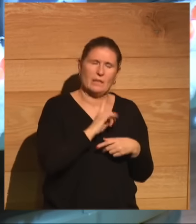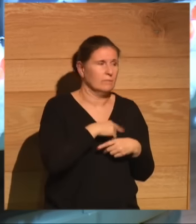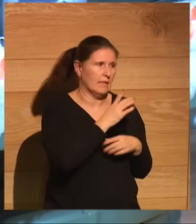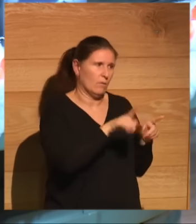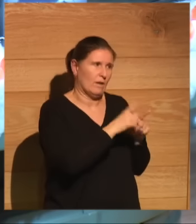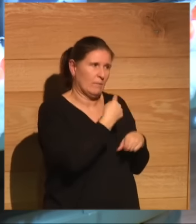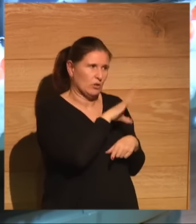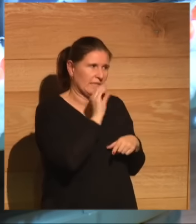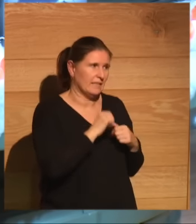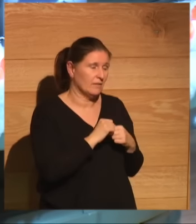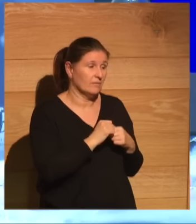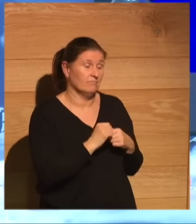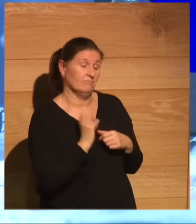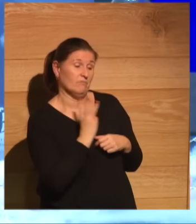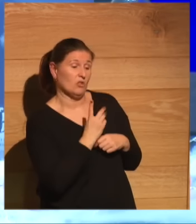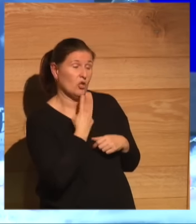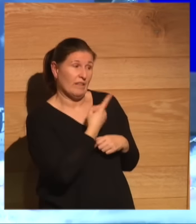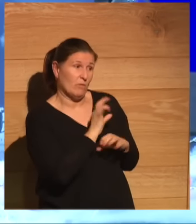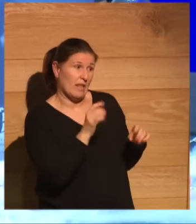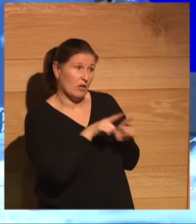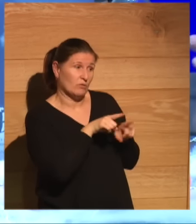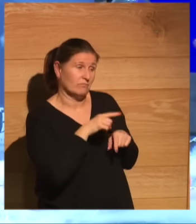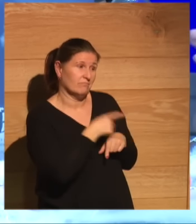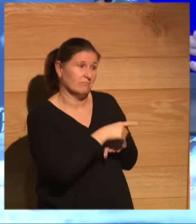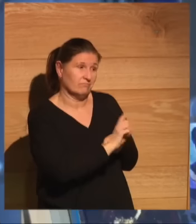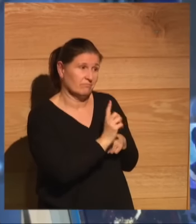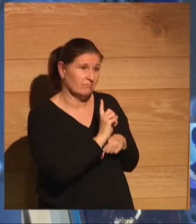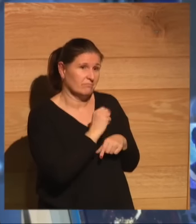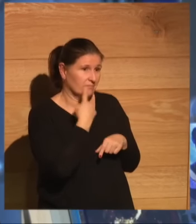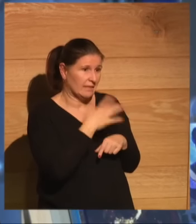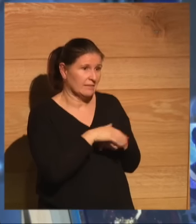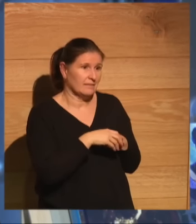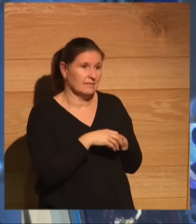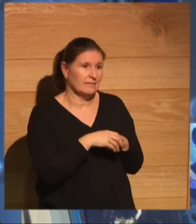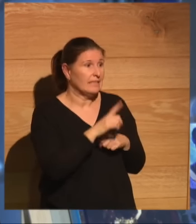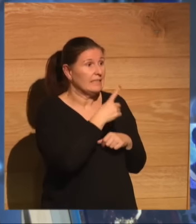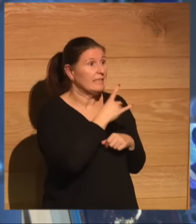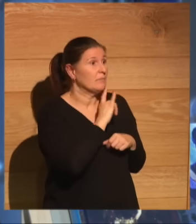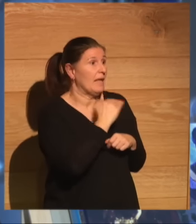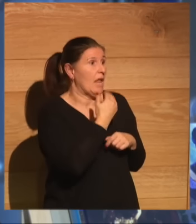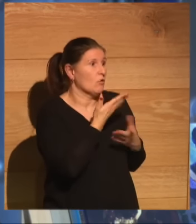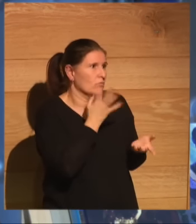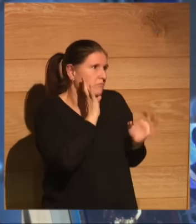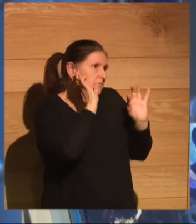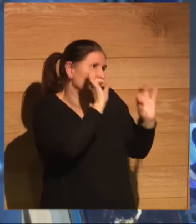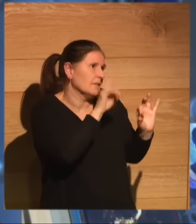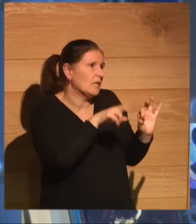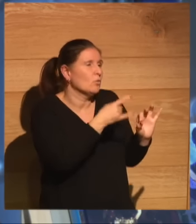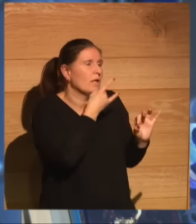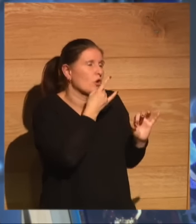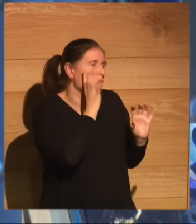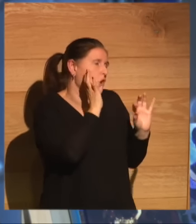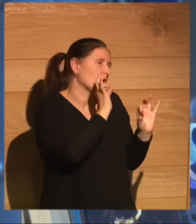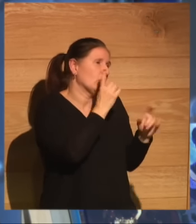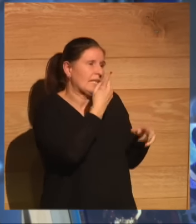entendido, ¿eh? Es como nosotros no te decimos nada, Juan. De hecho, hay muchas veces que se dice mal algo y es obvio que es un error, sí. Y por contexto